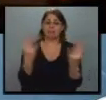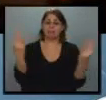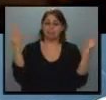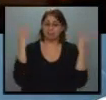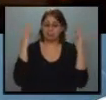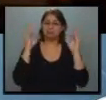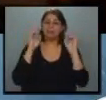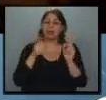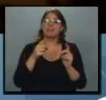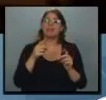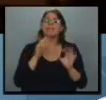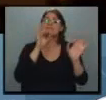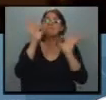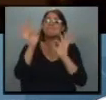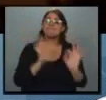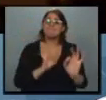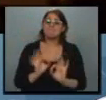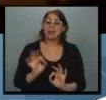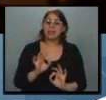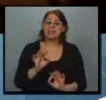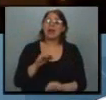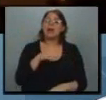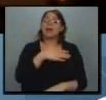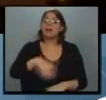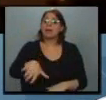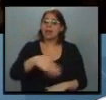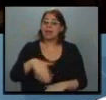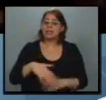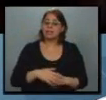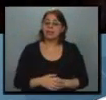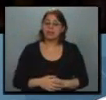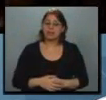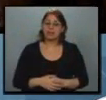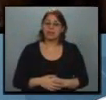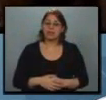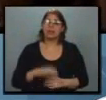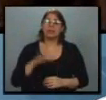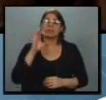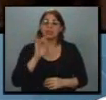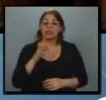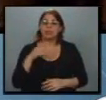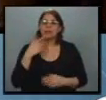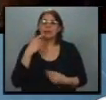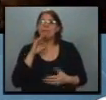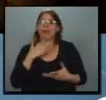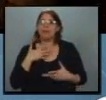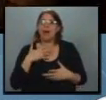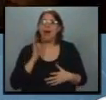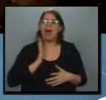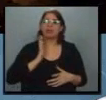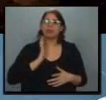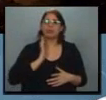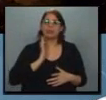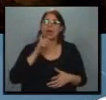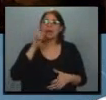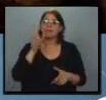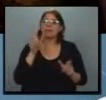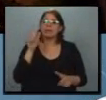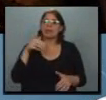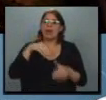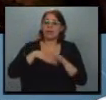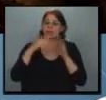las marcas sobre la vereda. De esta manera no solo, Gabriela, amedrentan a las personas que estaban aquí, sino